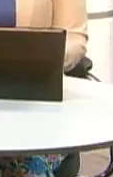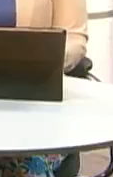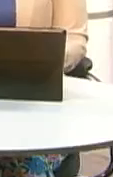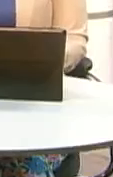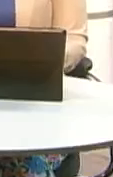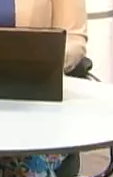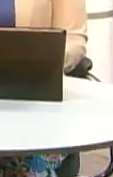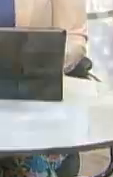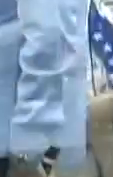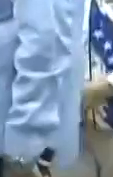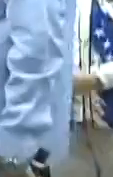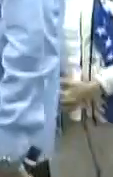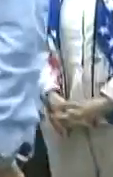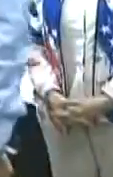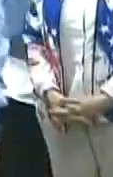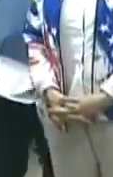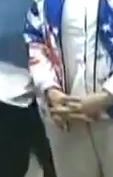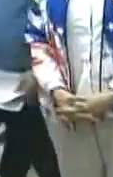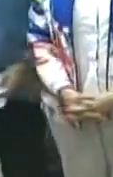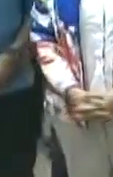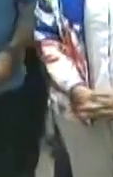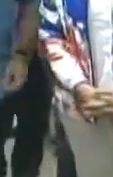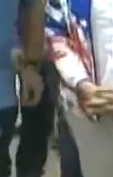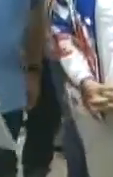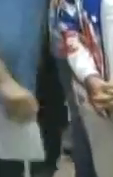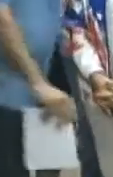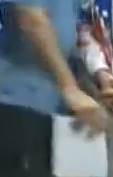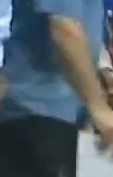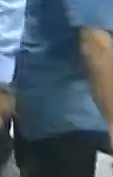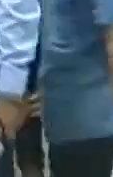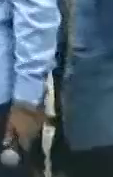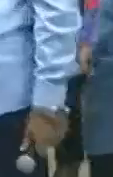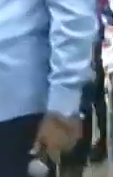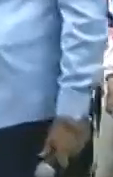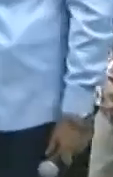A esta hora se genera información con el presidente de la República en Anzoátegui. Veamos.